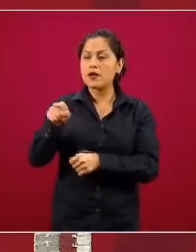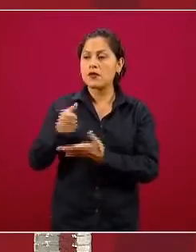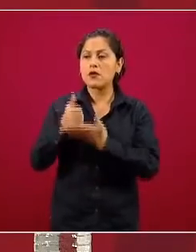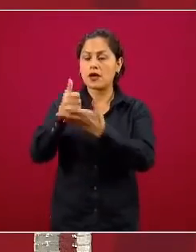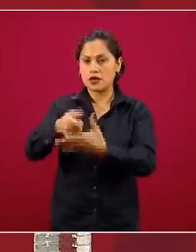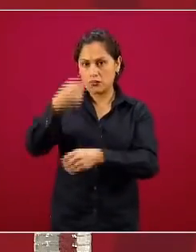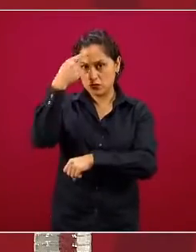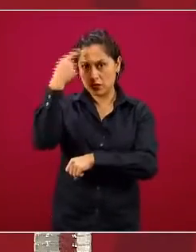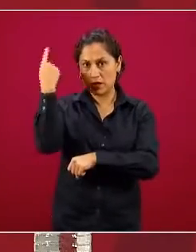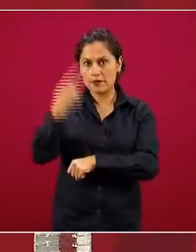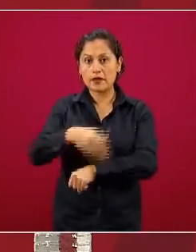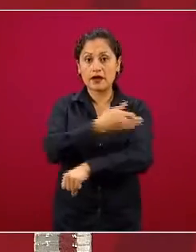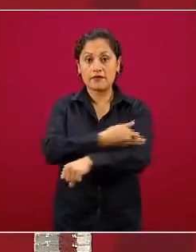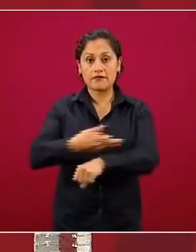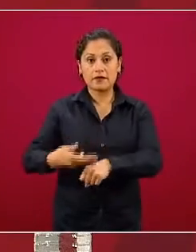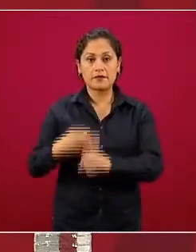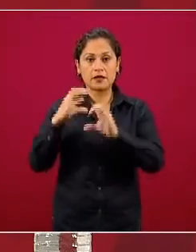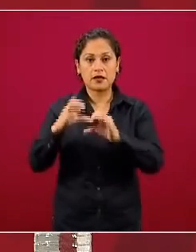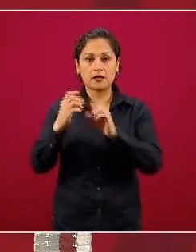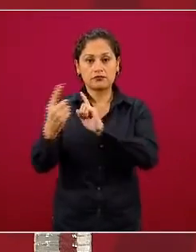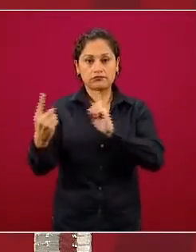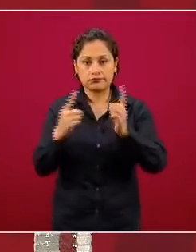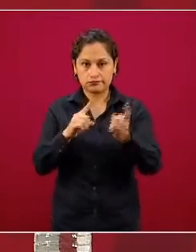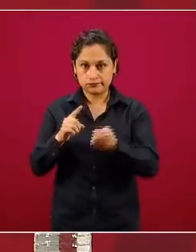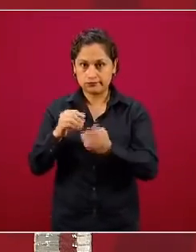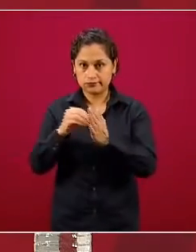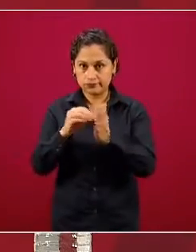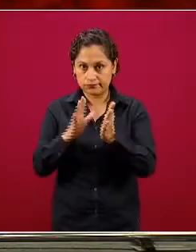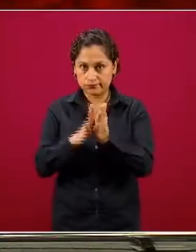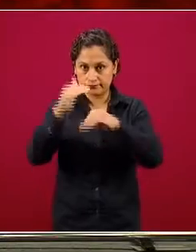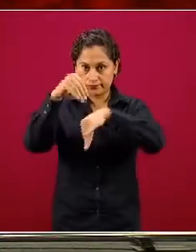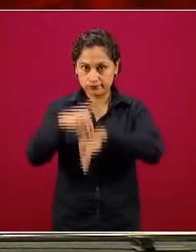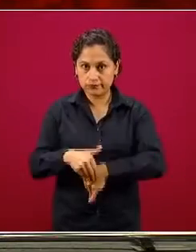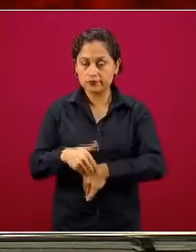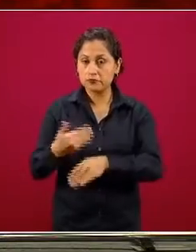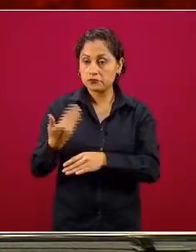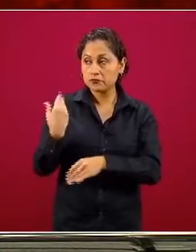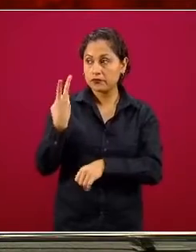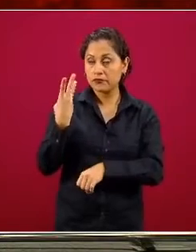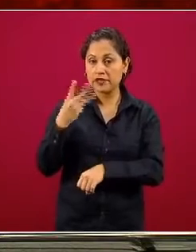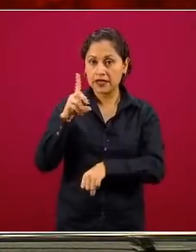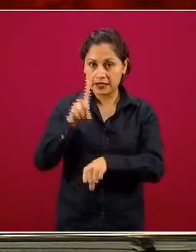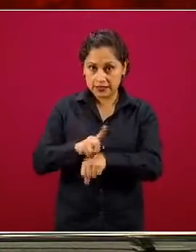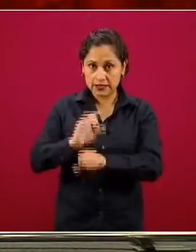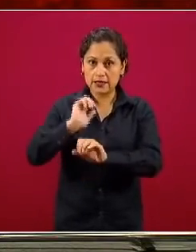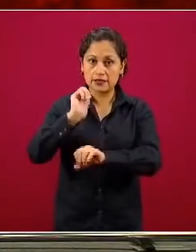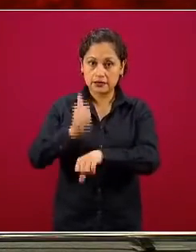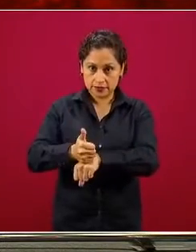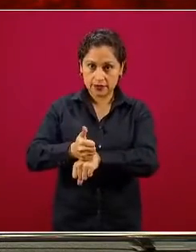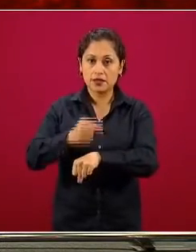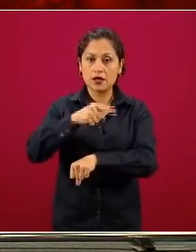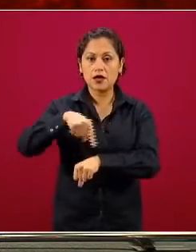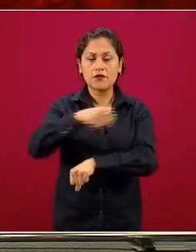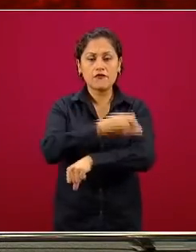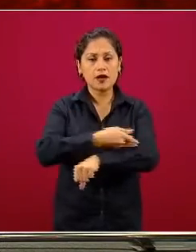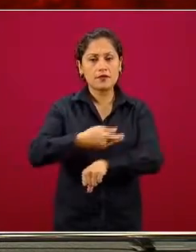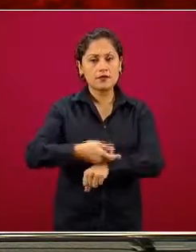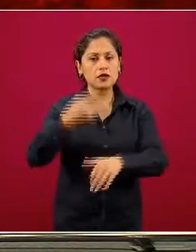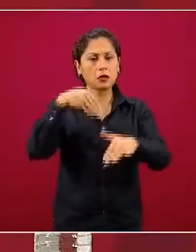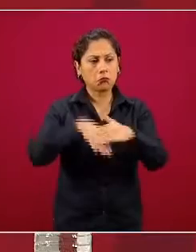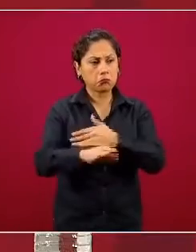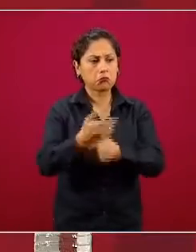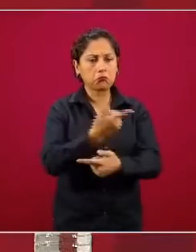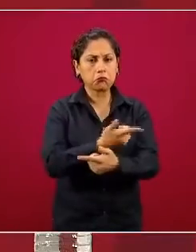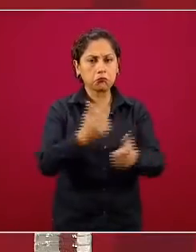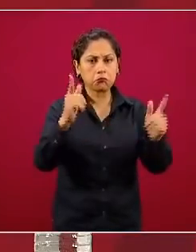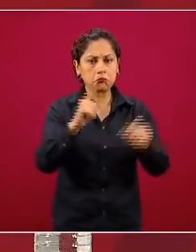familiares. Estas se instalaron hace 3 días y los familiares pueden llegar y preguntar. Y estamos